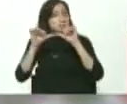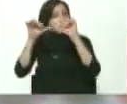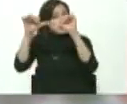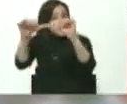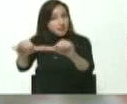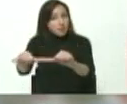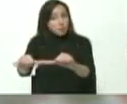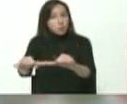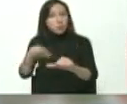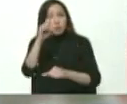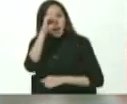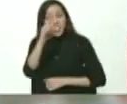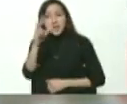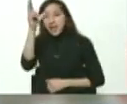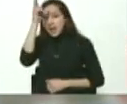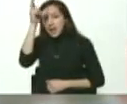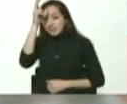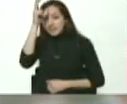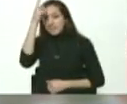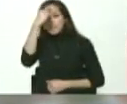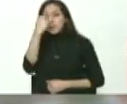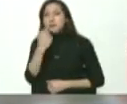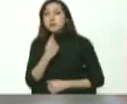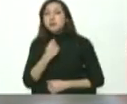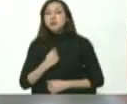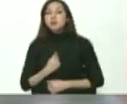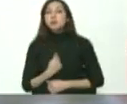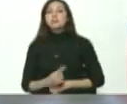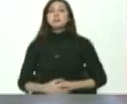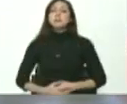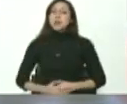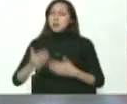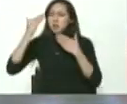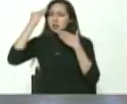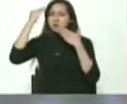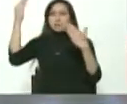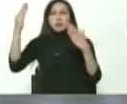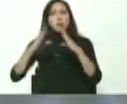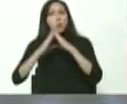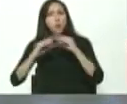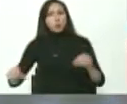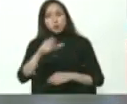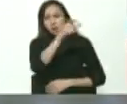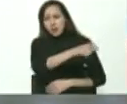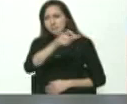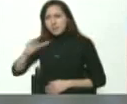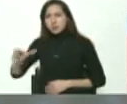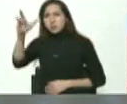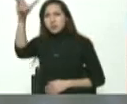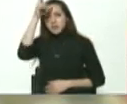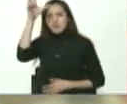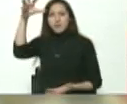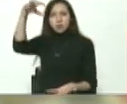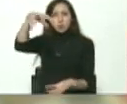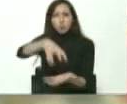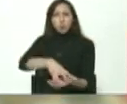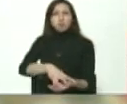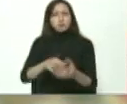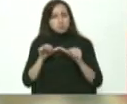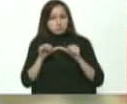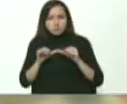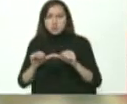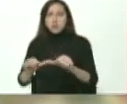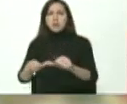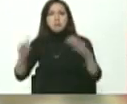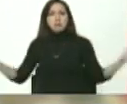Desde la península de Paraguaná, mi saludo a todo el pueblo de Falcón. Que seguir adelante,